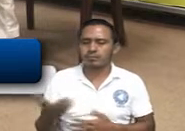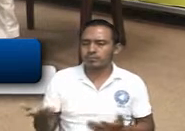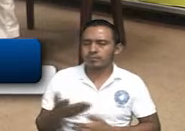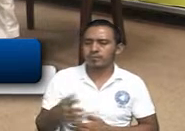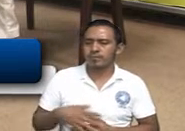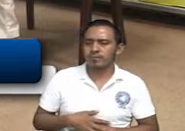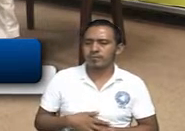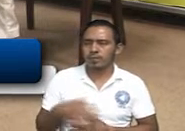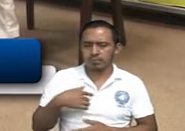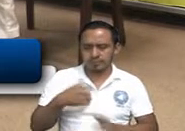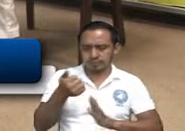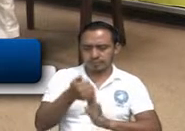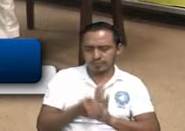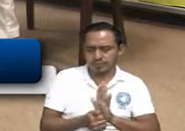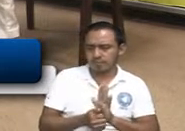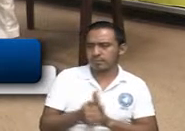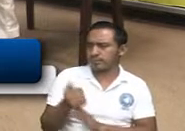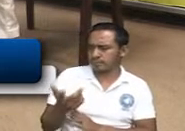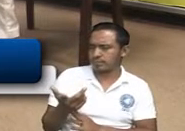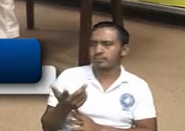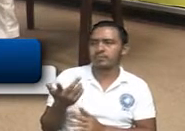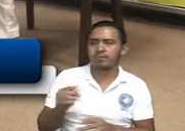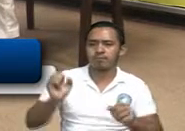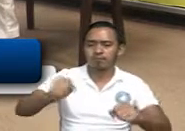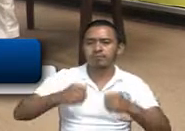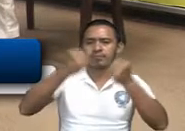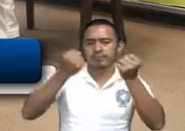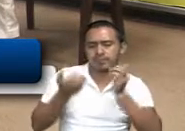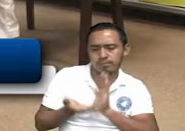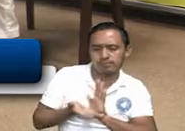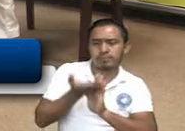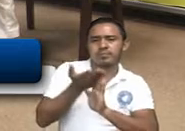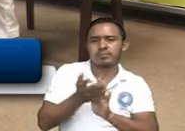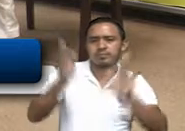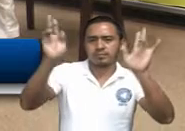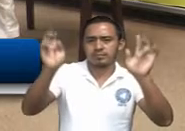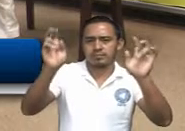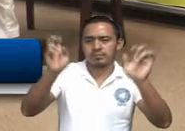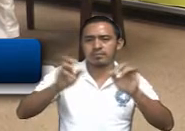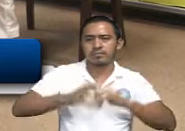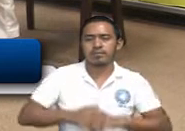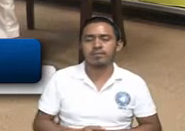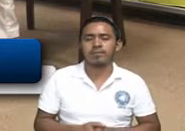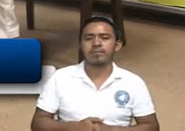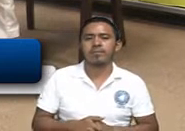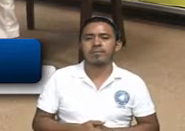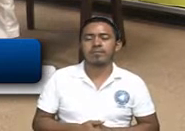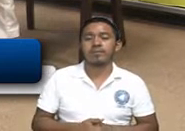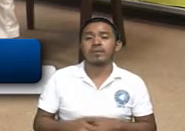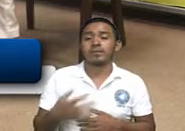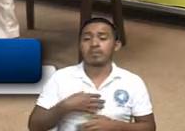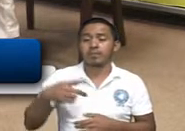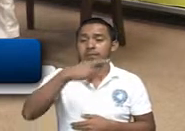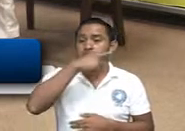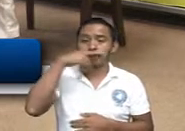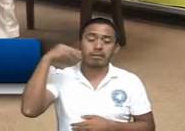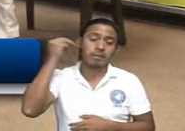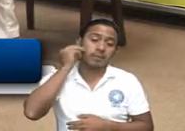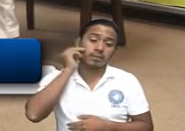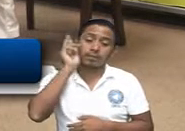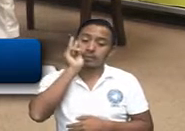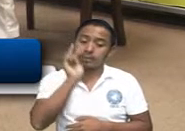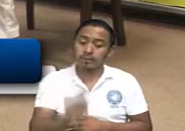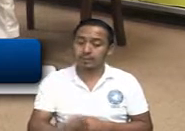de baja autoestima en nuestros hijos, por ejemplo, y fortalecer eso y poder hablar el tema, porque de pronto somos nosotros los padres que tenemos que identificar